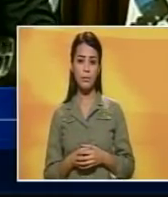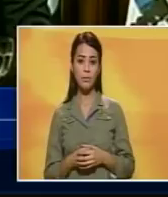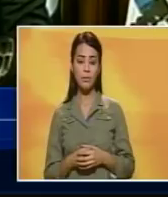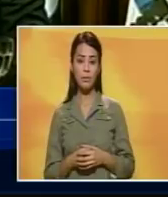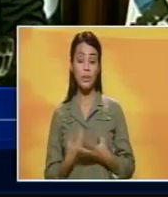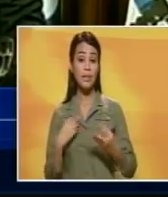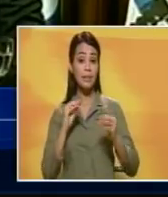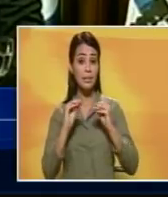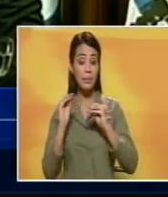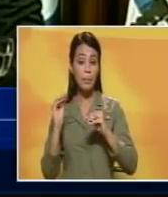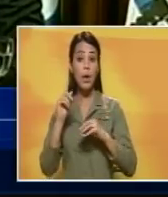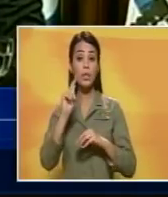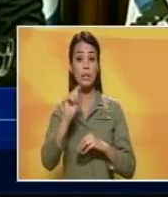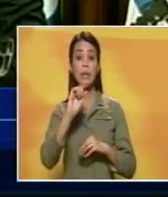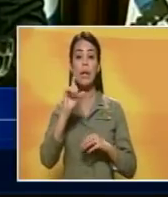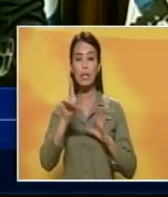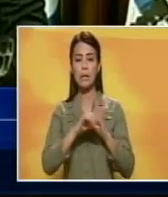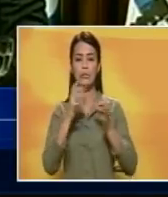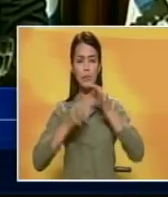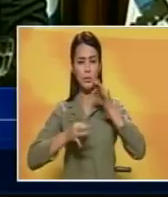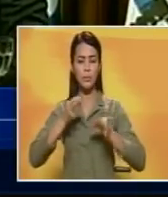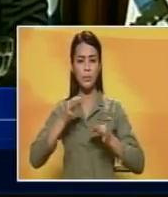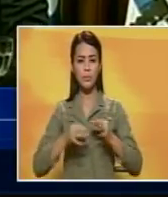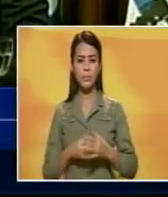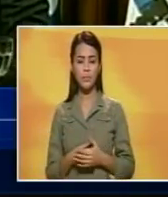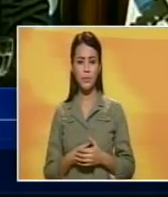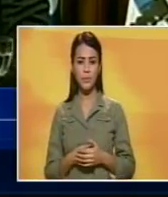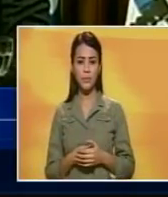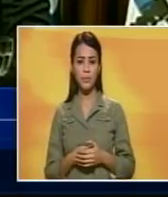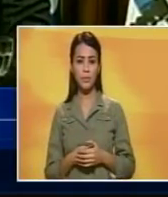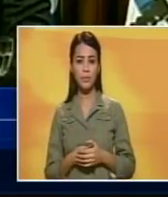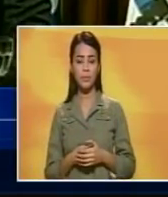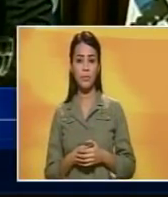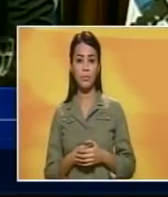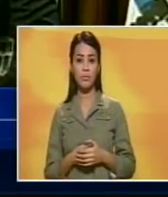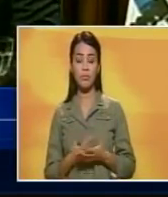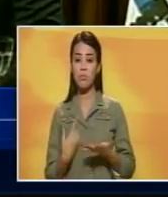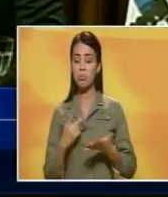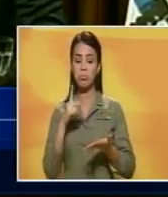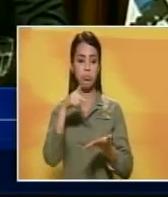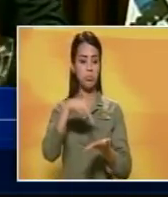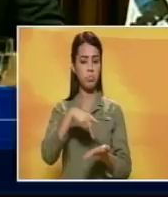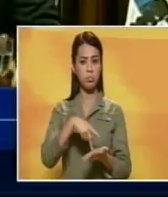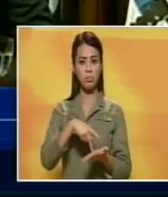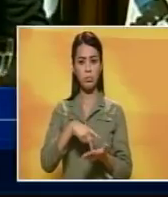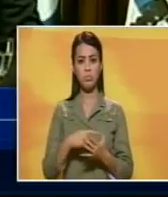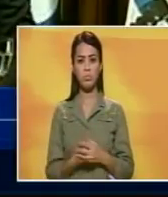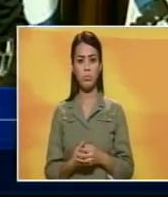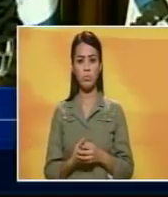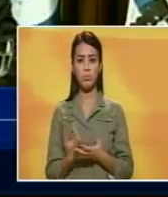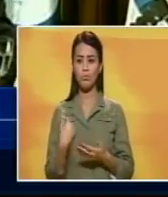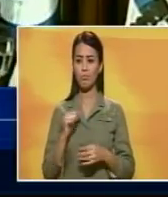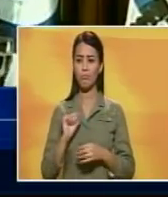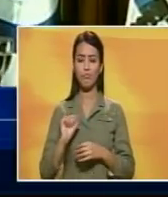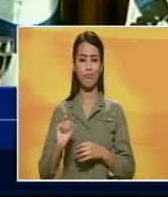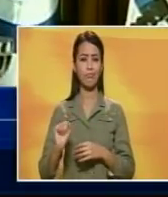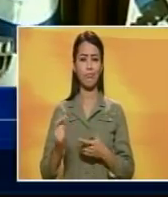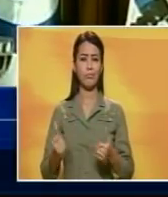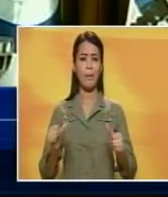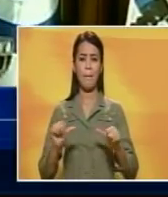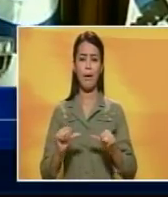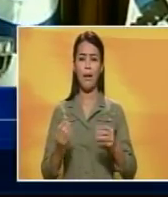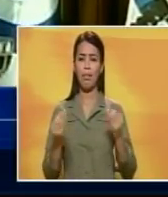ese llamado TCJ en el exilio, sino que simplemente calificaron de su instalación como insólita y totalmente